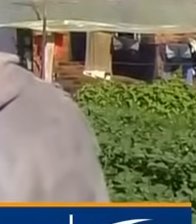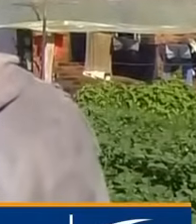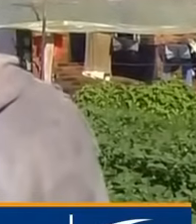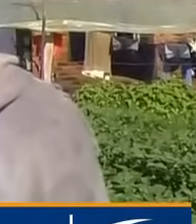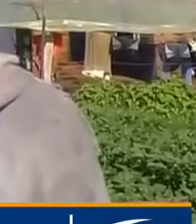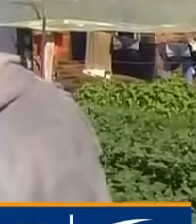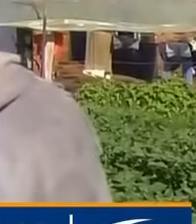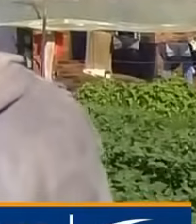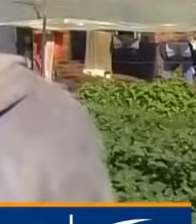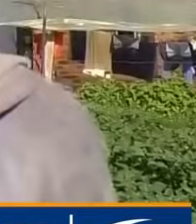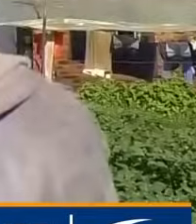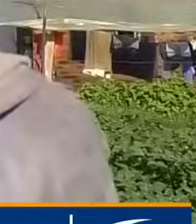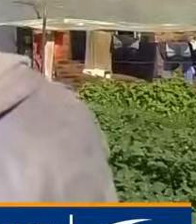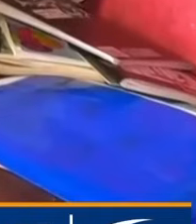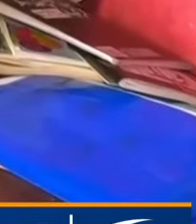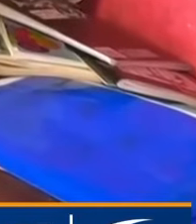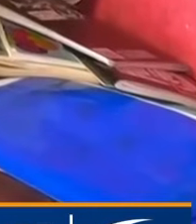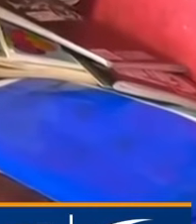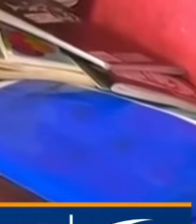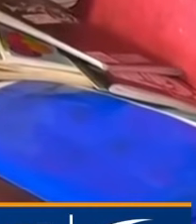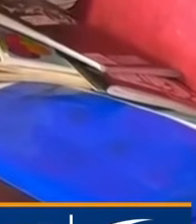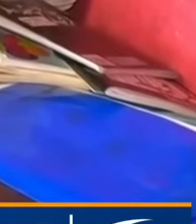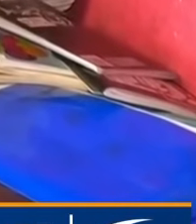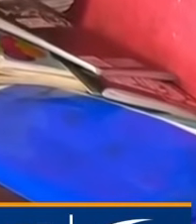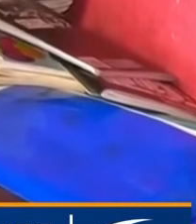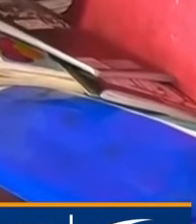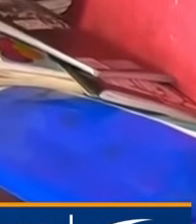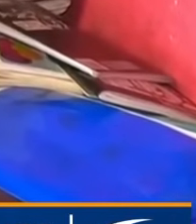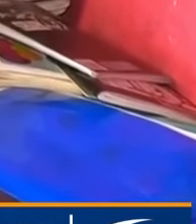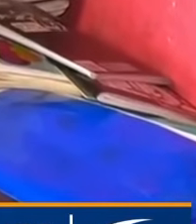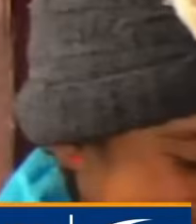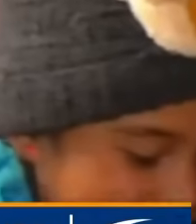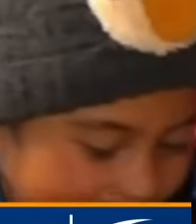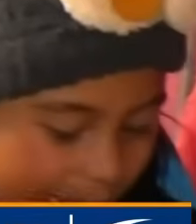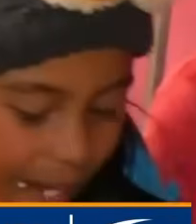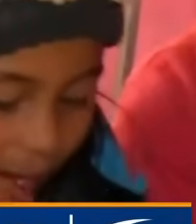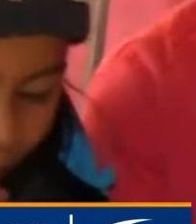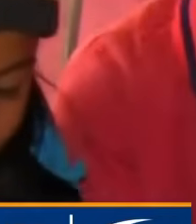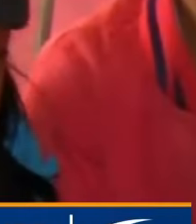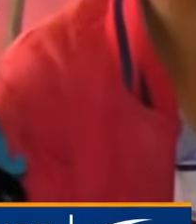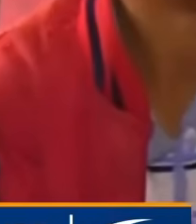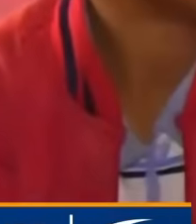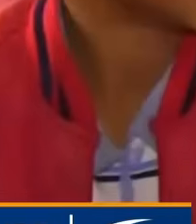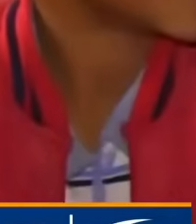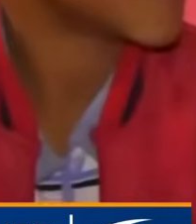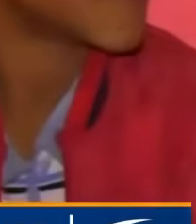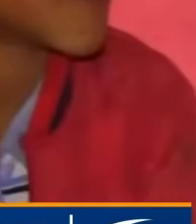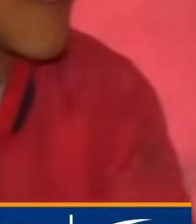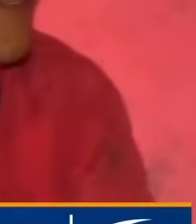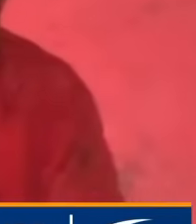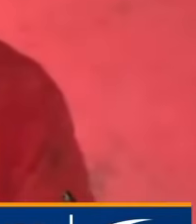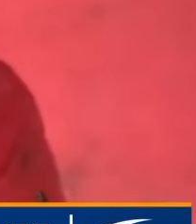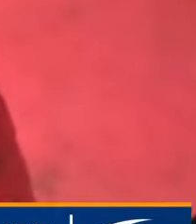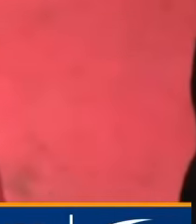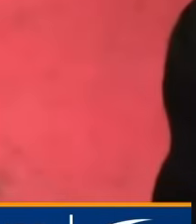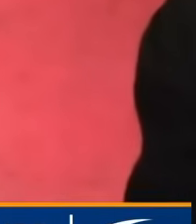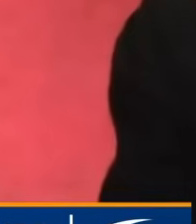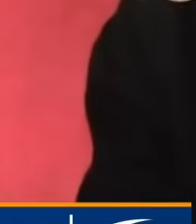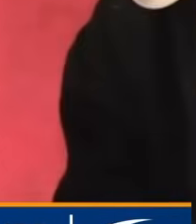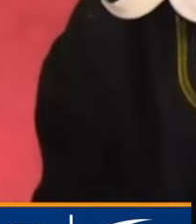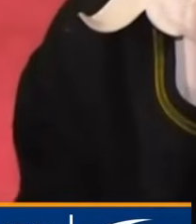que les tengo para seguir adelante. Anderson Javier tiene 12 años, Ángel Alberto 8 y Diana Rocío